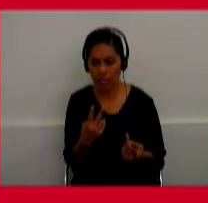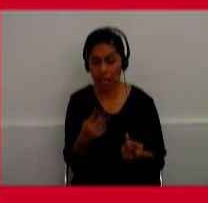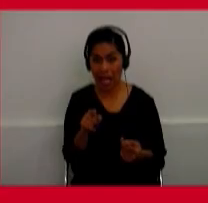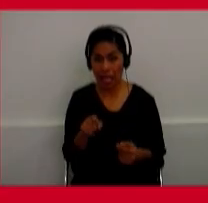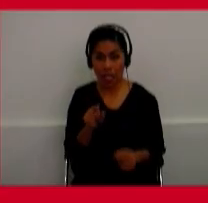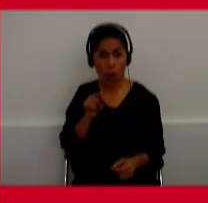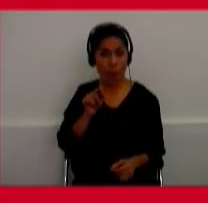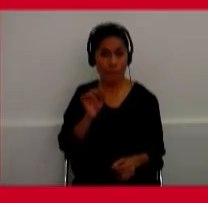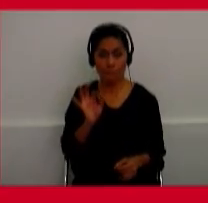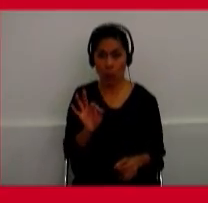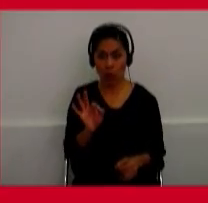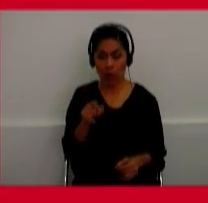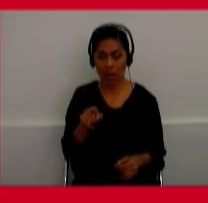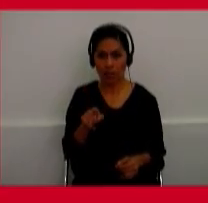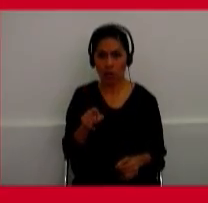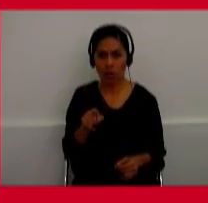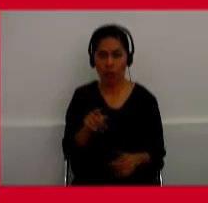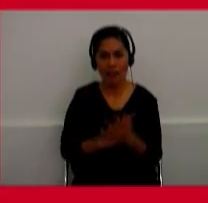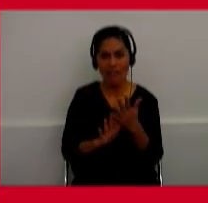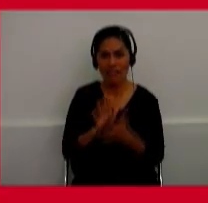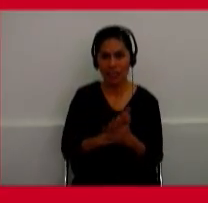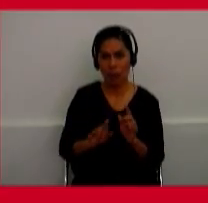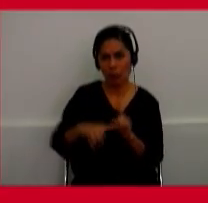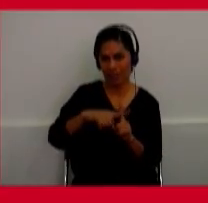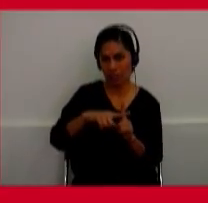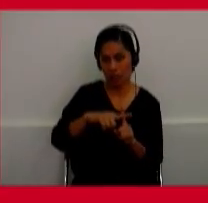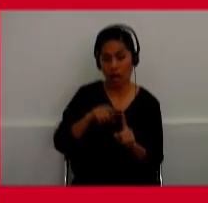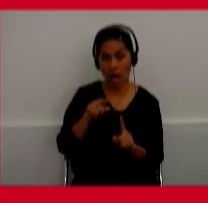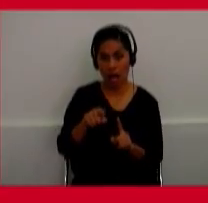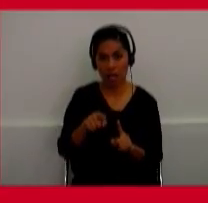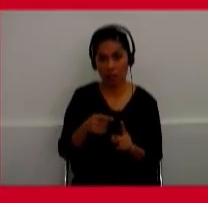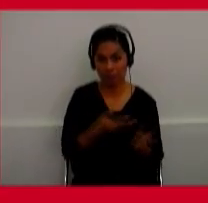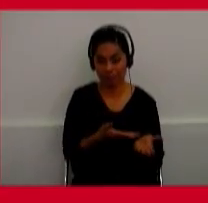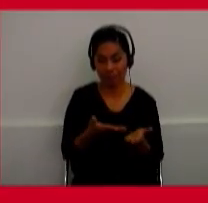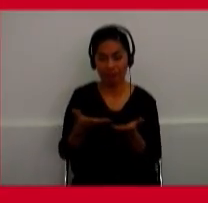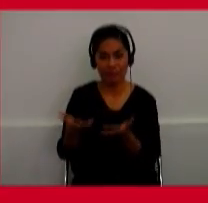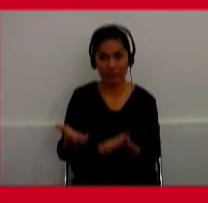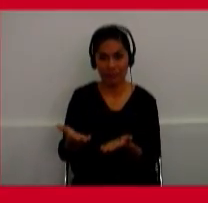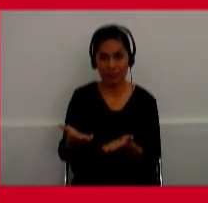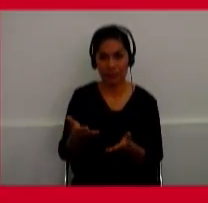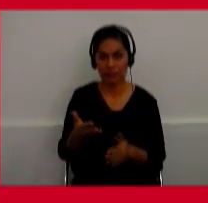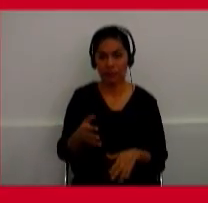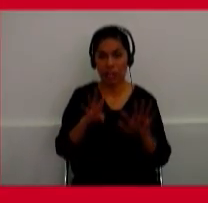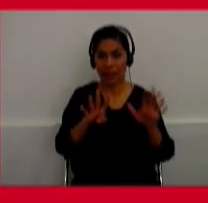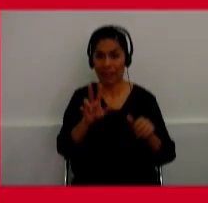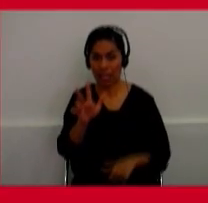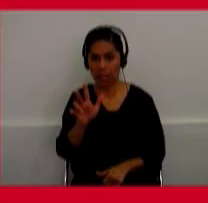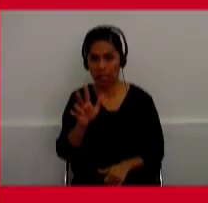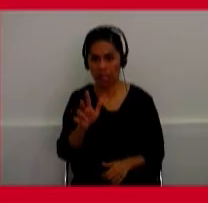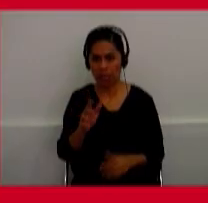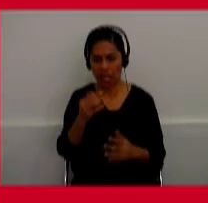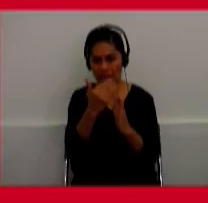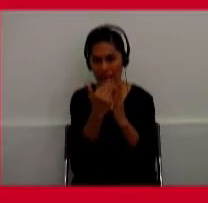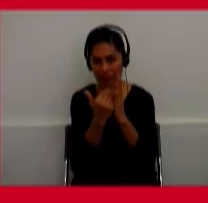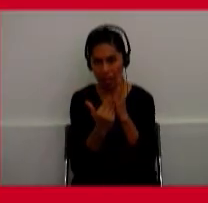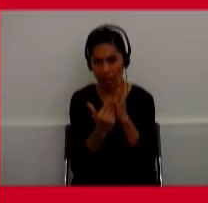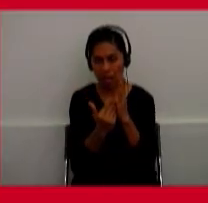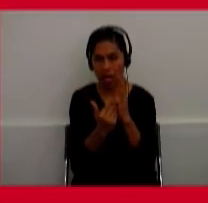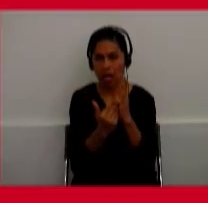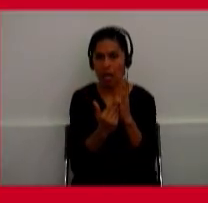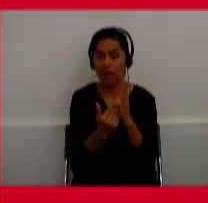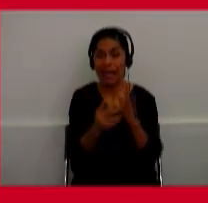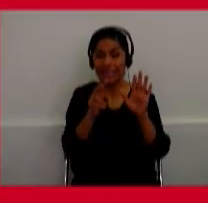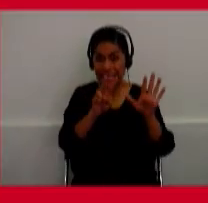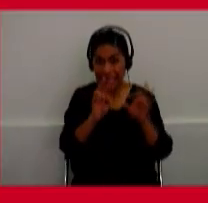que fue un falso positivo. Teníamos que se le entregó 93 datos, 70